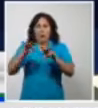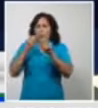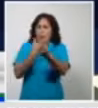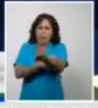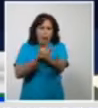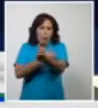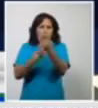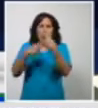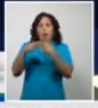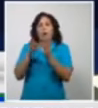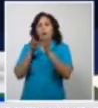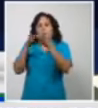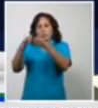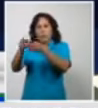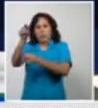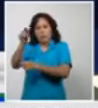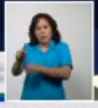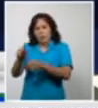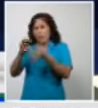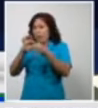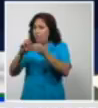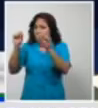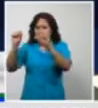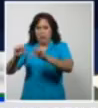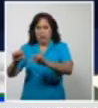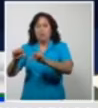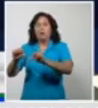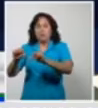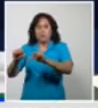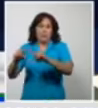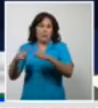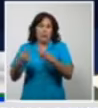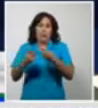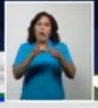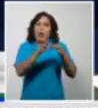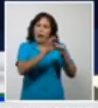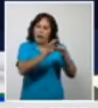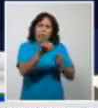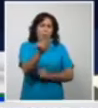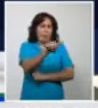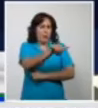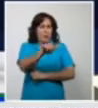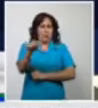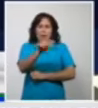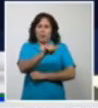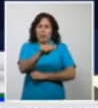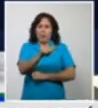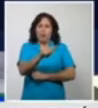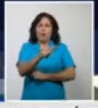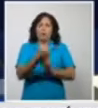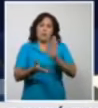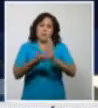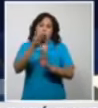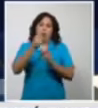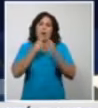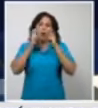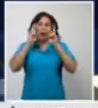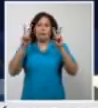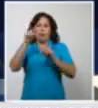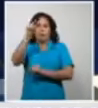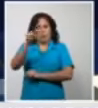utilizando para los mejores resultados, pues para salvar la vida de estas personas.